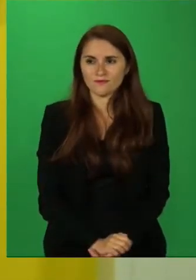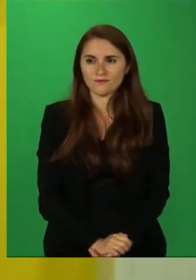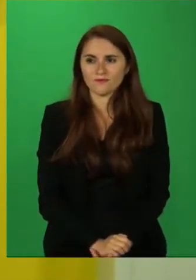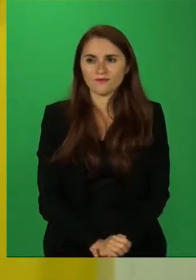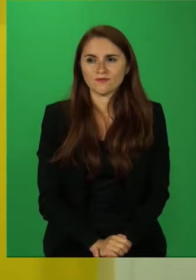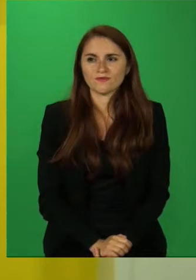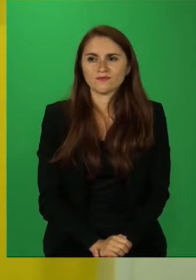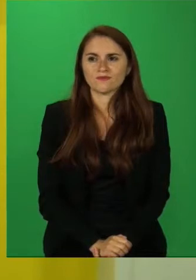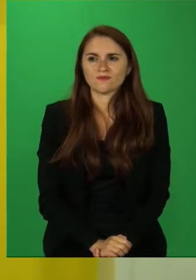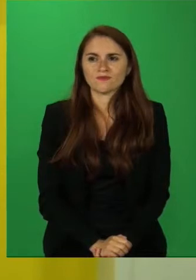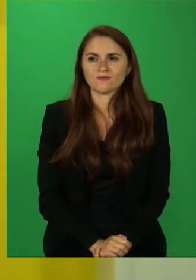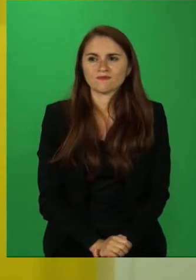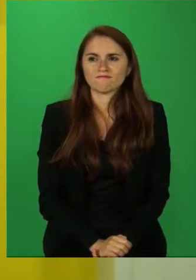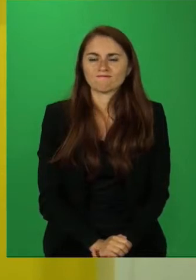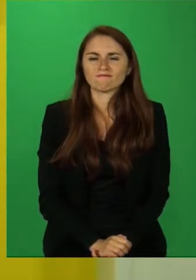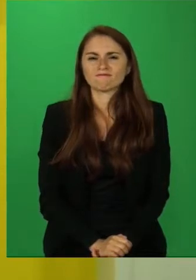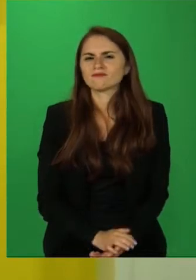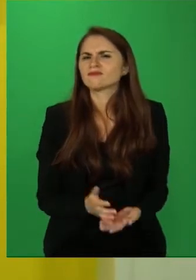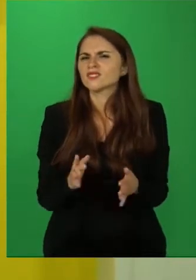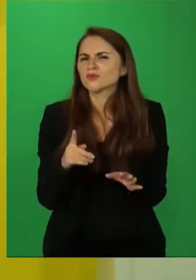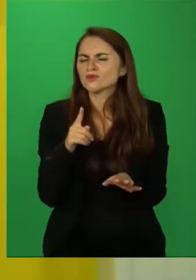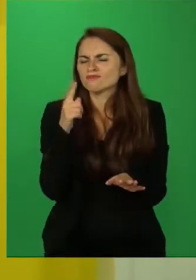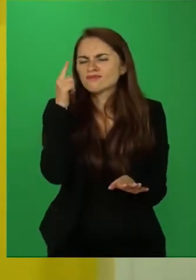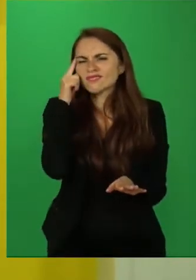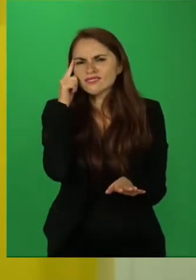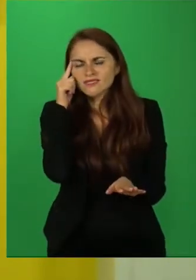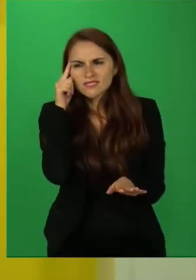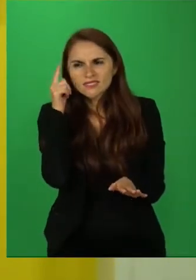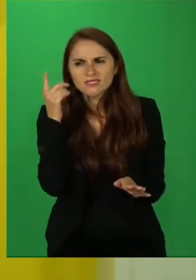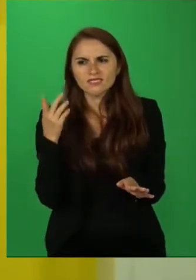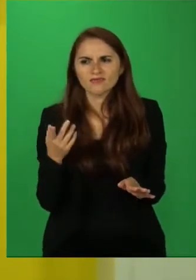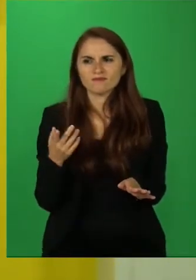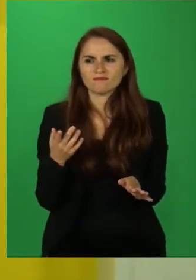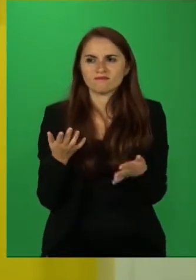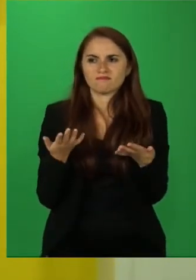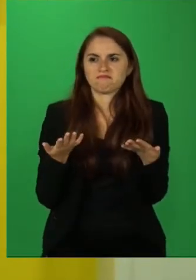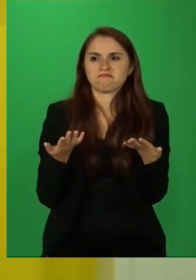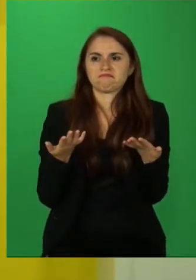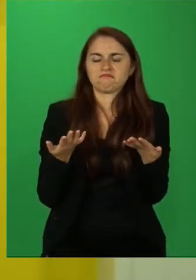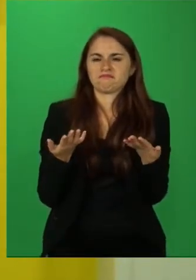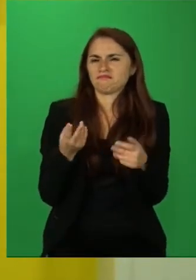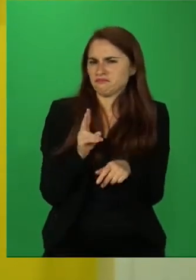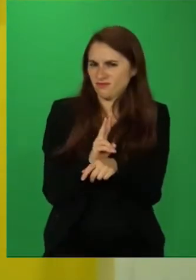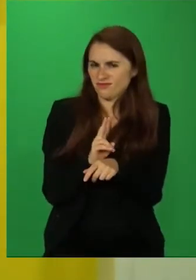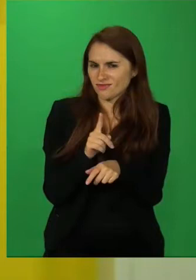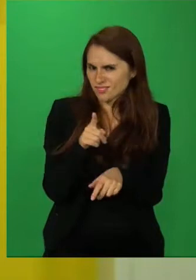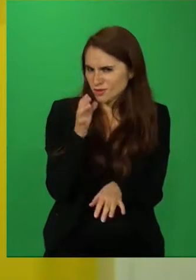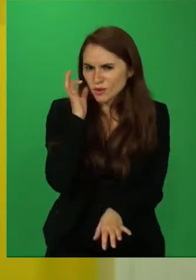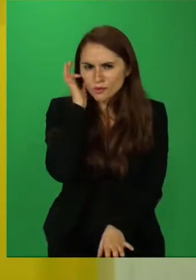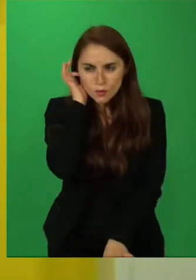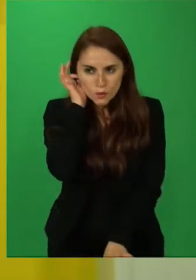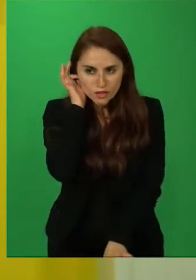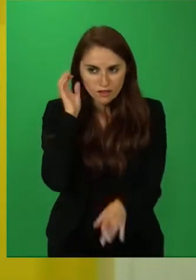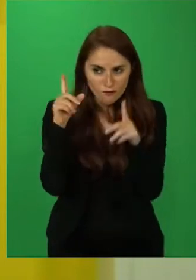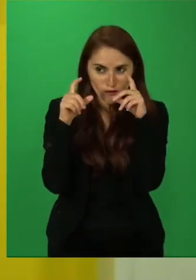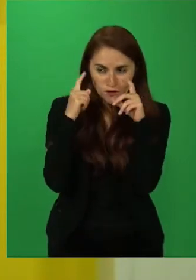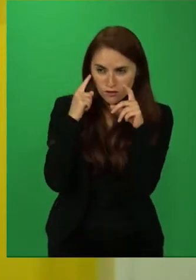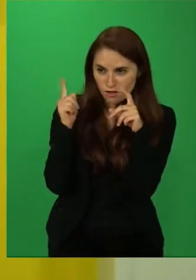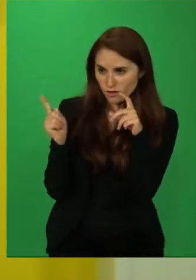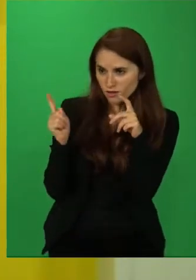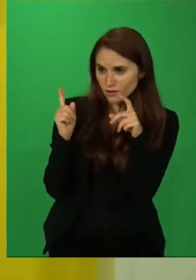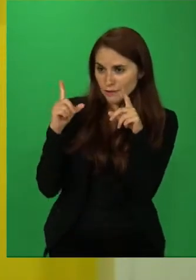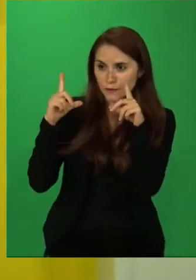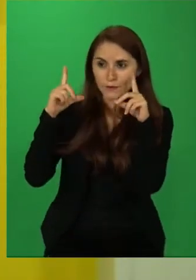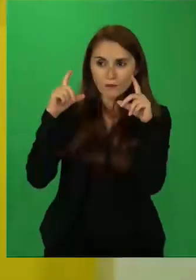Mírala, obsérvala. Me imagino que estás pensando lo siguiente. Profesora, creo que es una mujer.